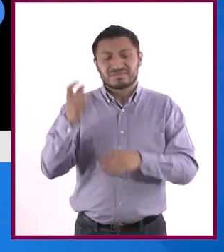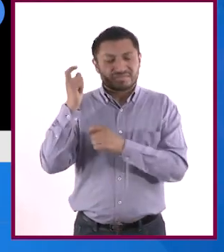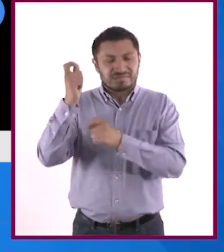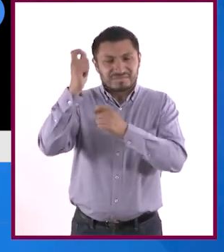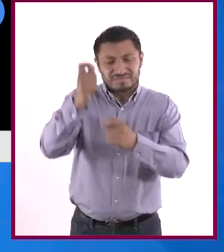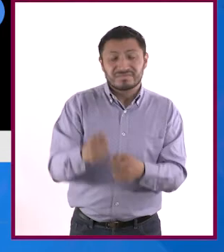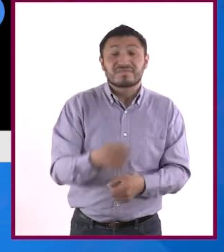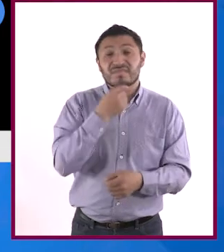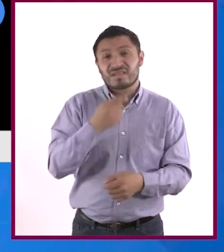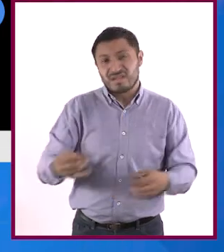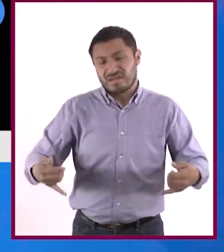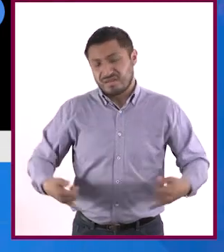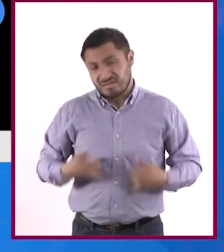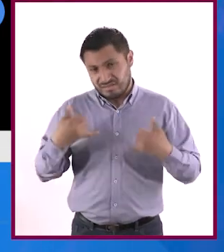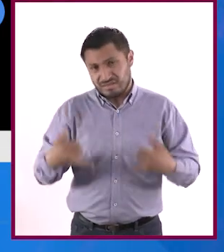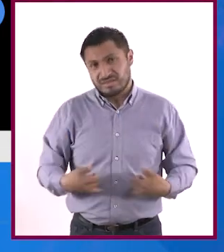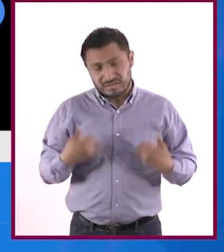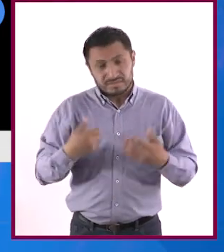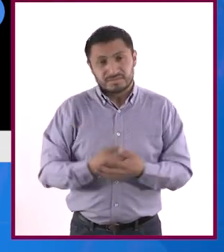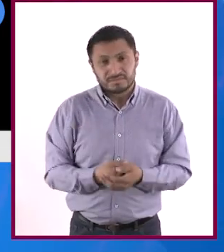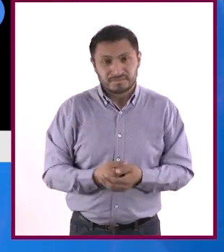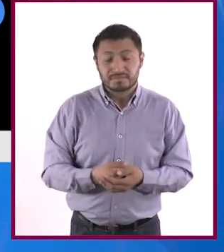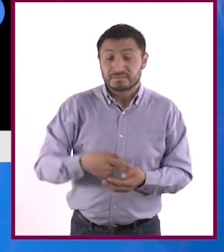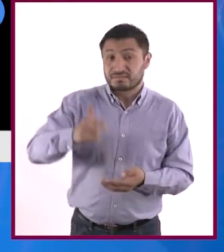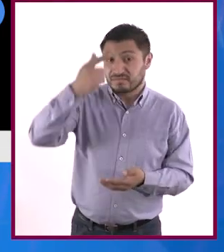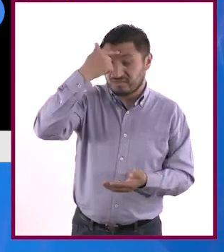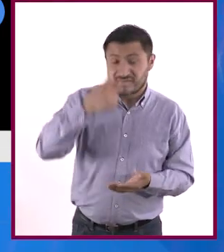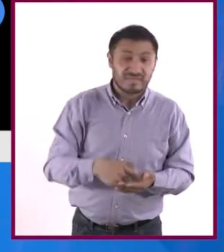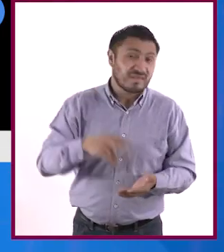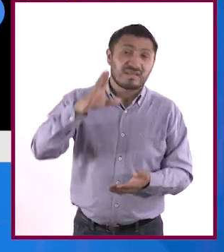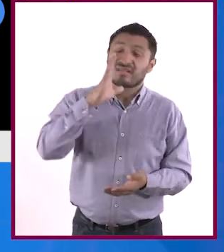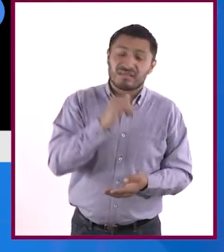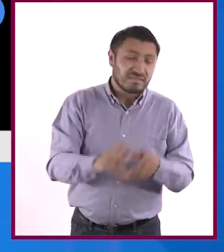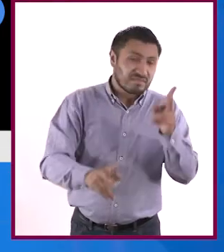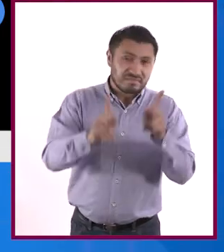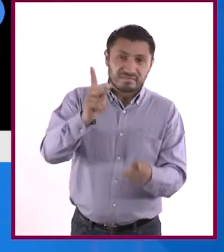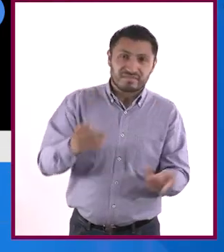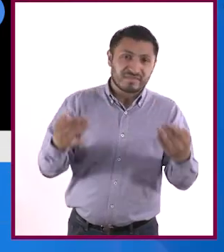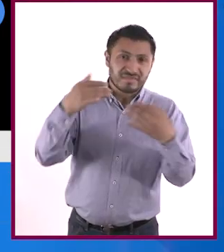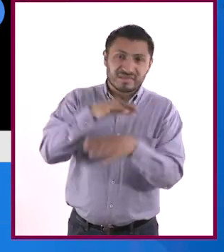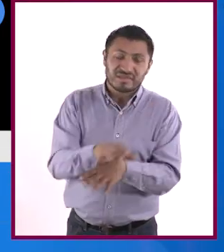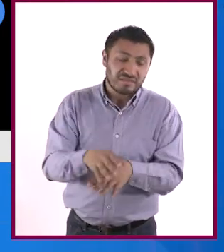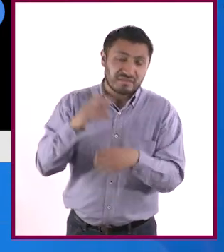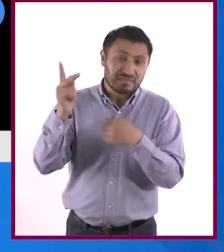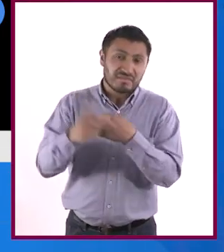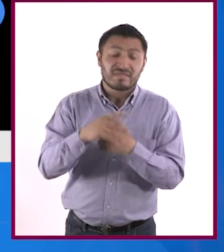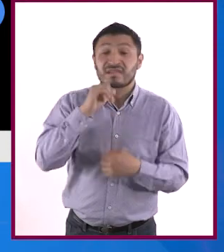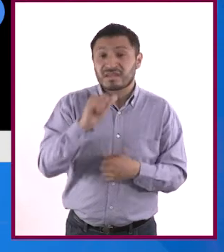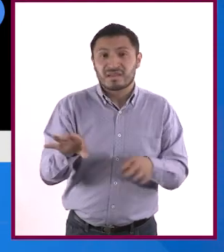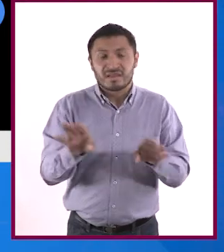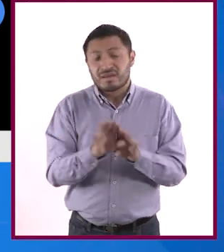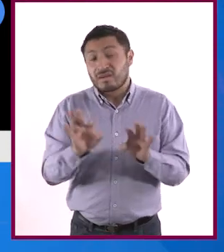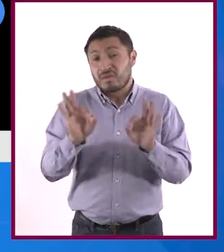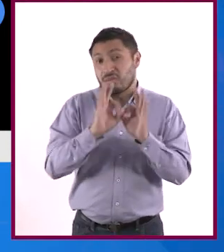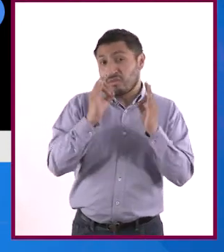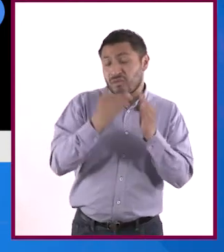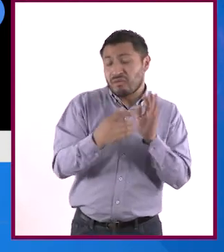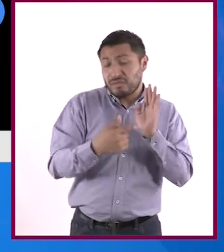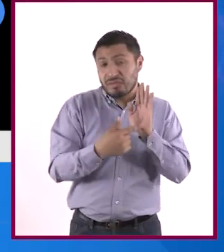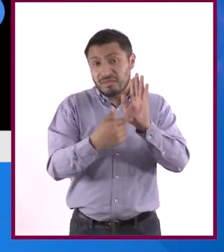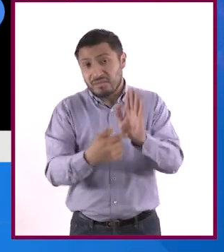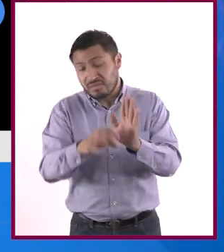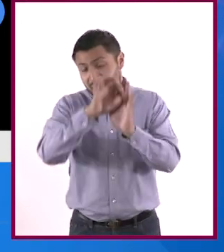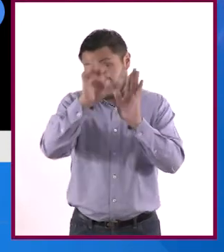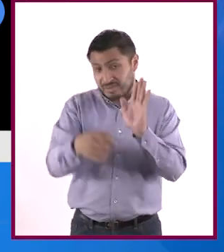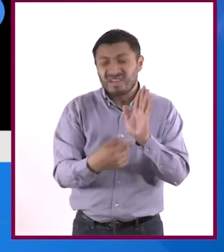de niñas, niños y adolescentes, pero creo que no podemos hablar, ¿no? de ningún país que tengamos como modelo